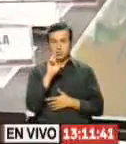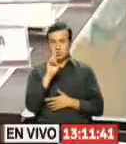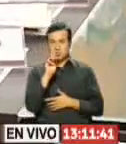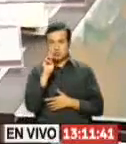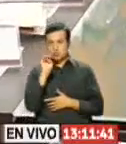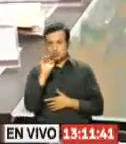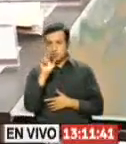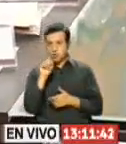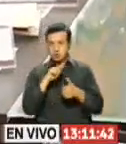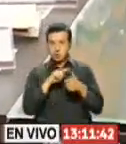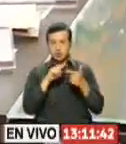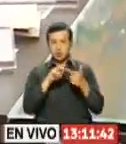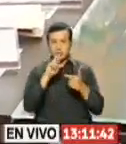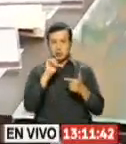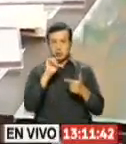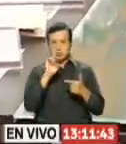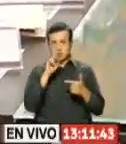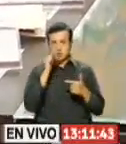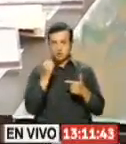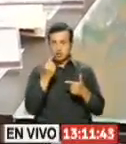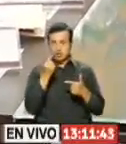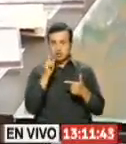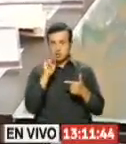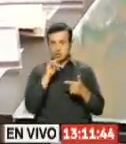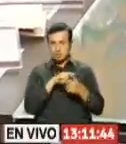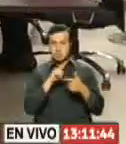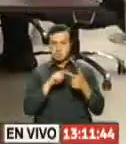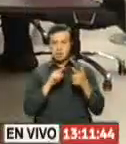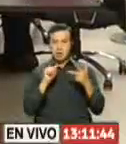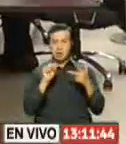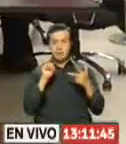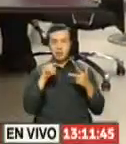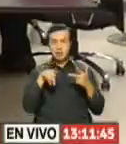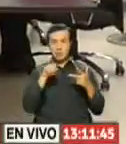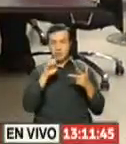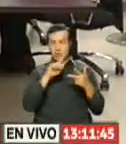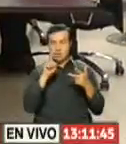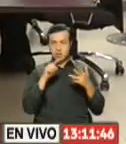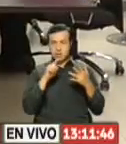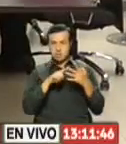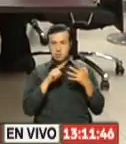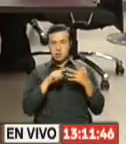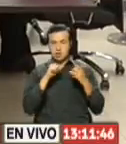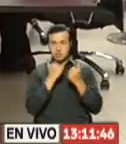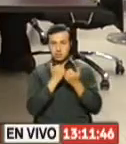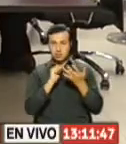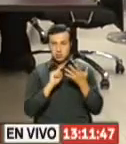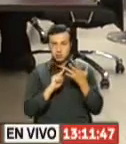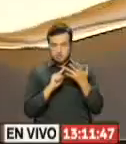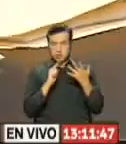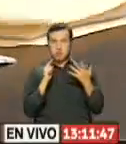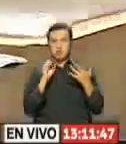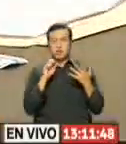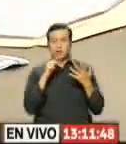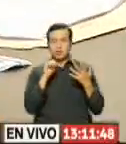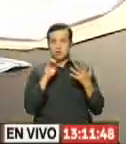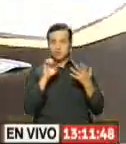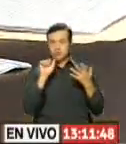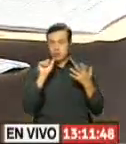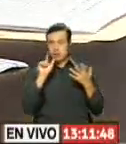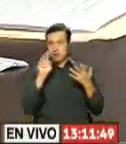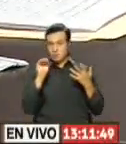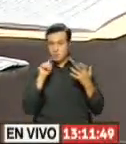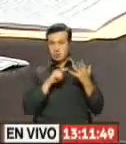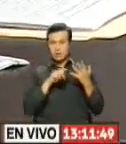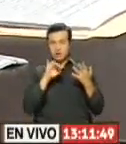y Ramiro García del Ejecutivo, Amanda Páez y Vanessa Aguirre del Legislativo, así como Ernesto Albán y